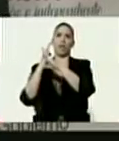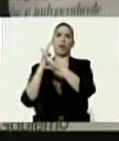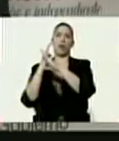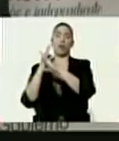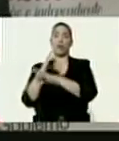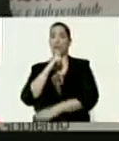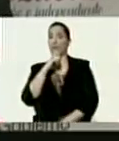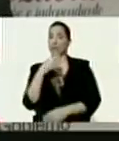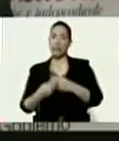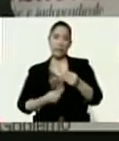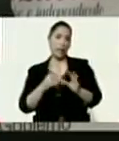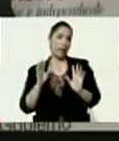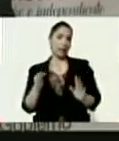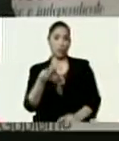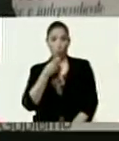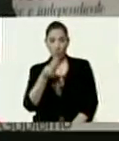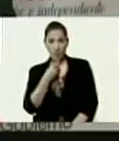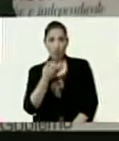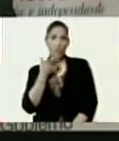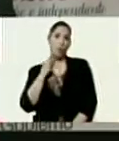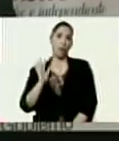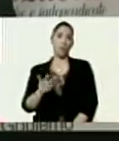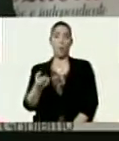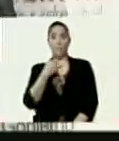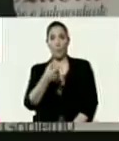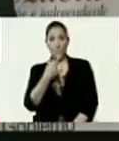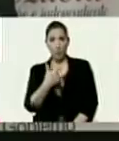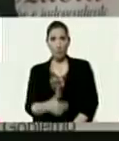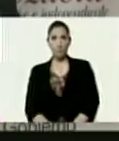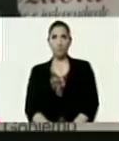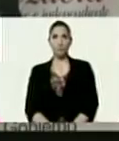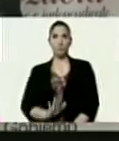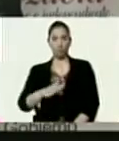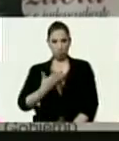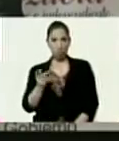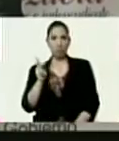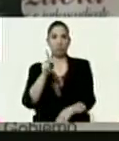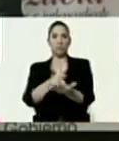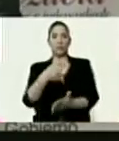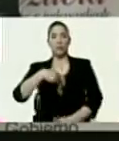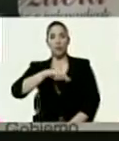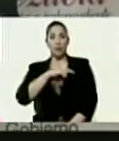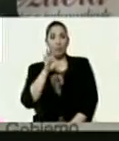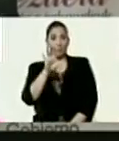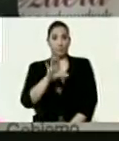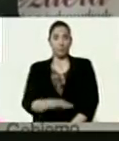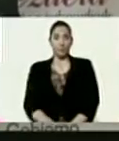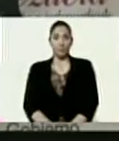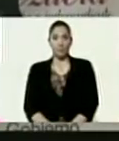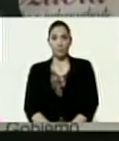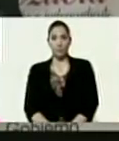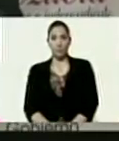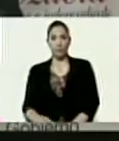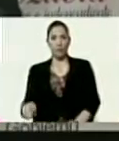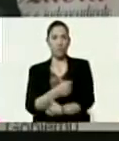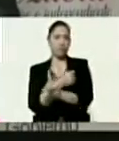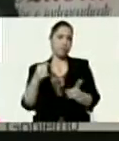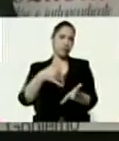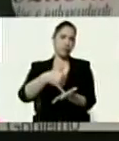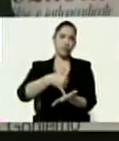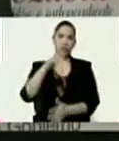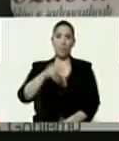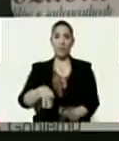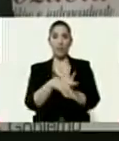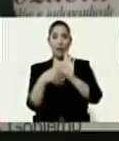dificilísimo que los alimentos y que las medicinas puedan llegar a nuestro país, que vulnera incluso